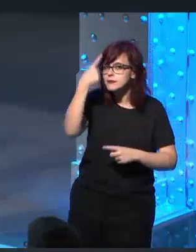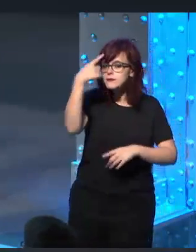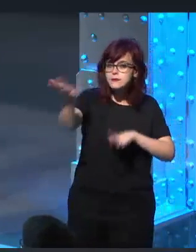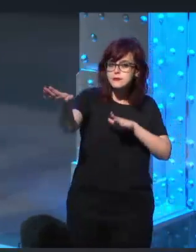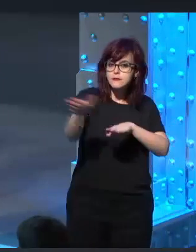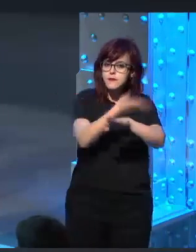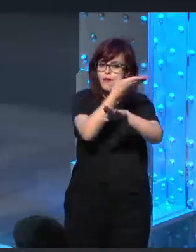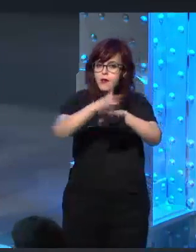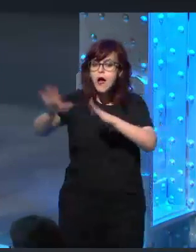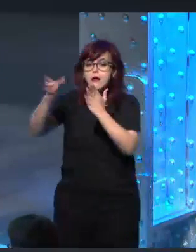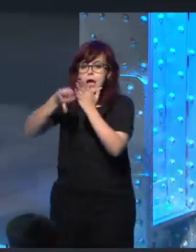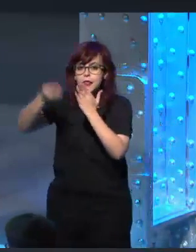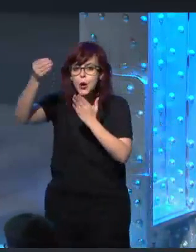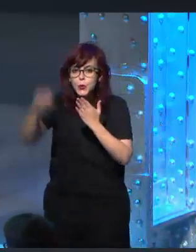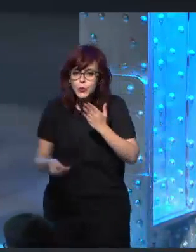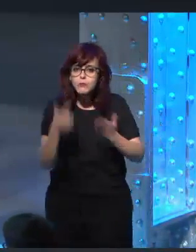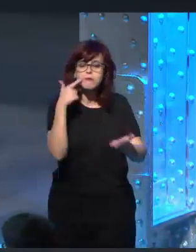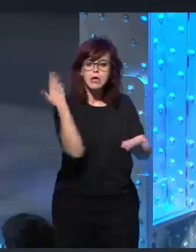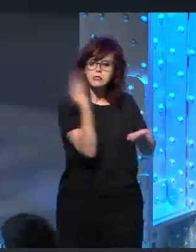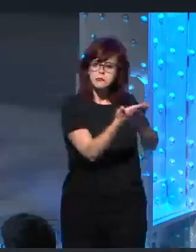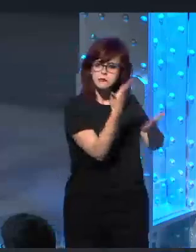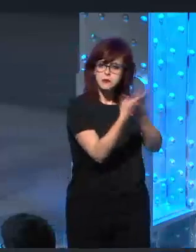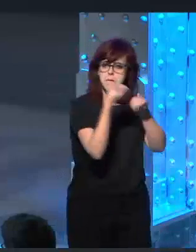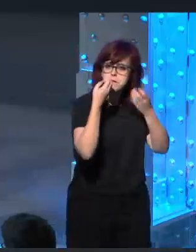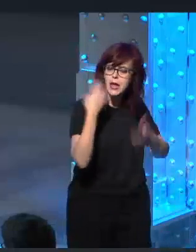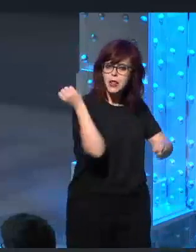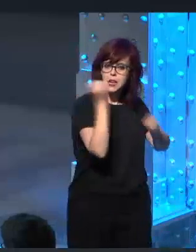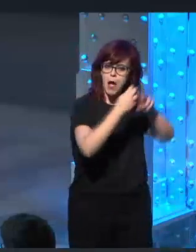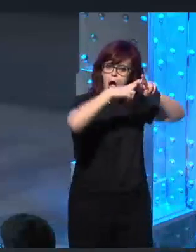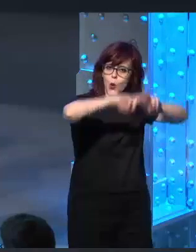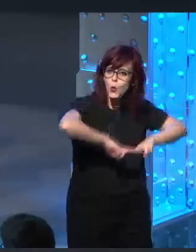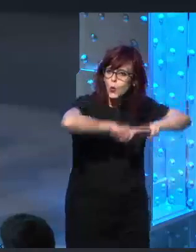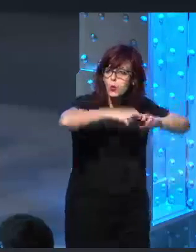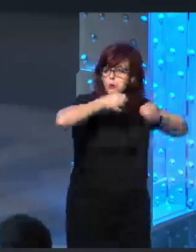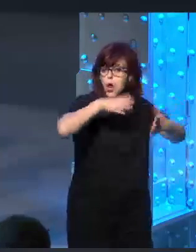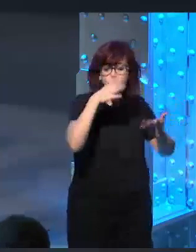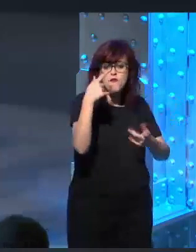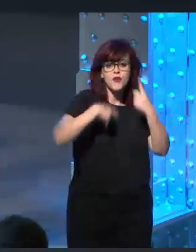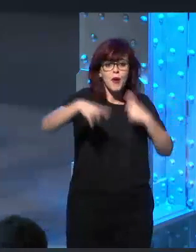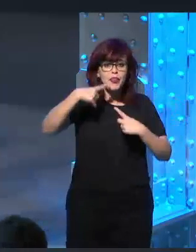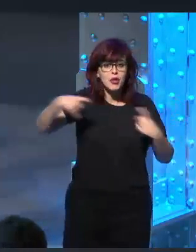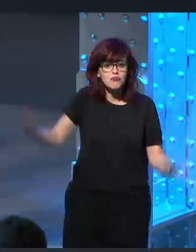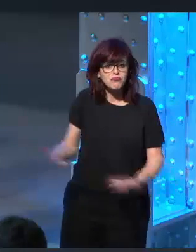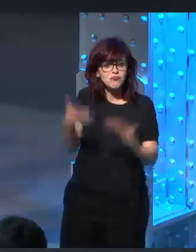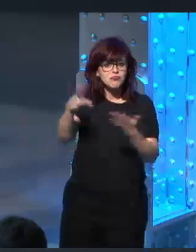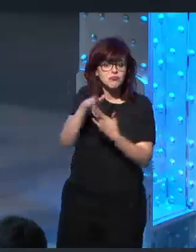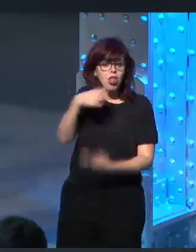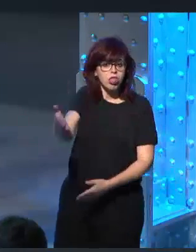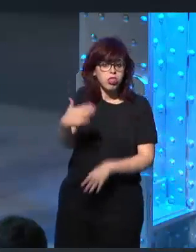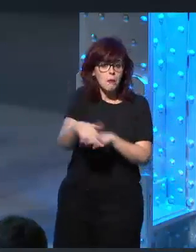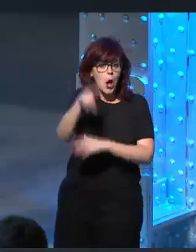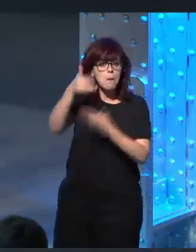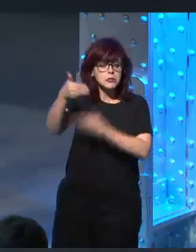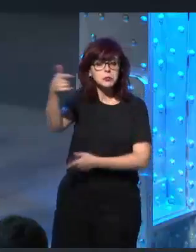la información de calidad, la que está contrastada, la que lleva un buen trabajo detrás, de la que es, Leopoldo ha utilizado un gran término que es un